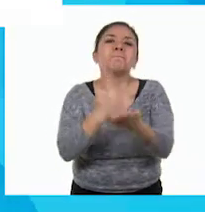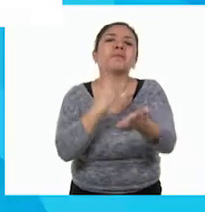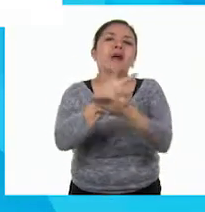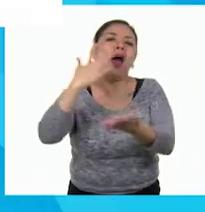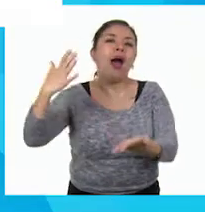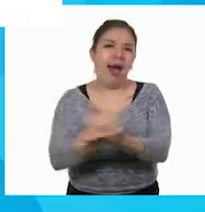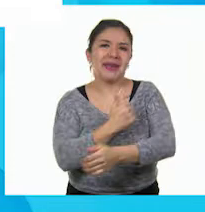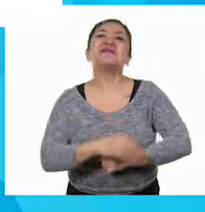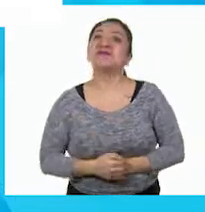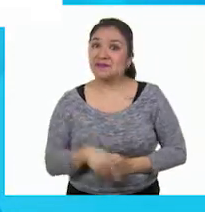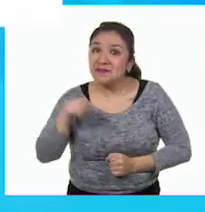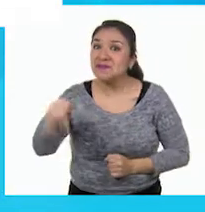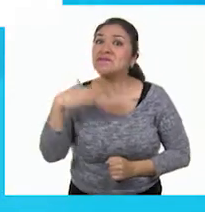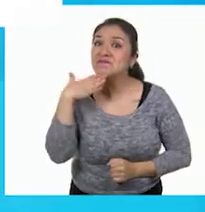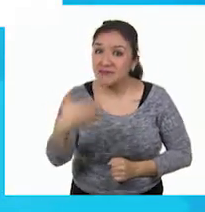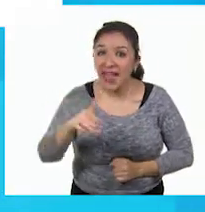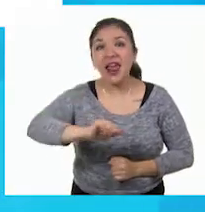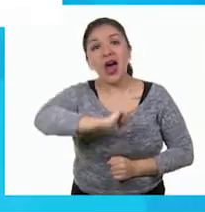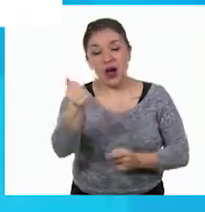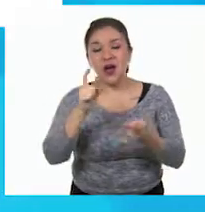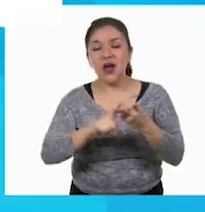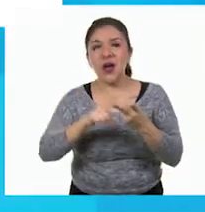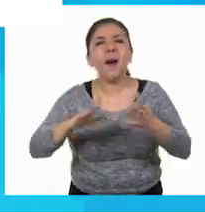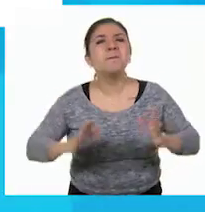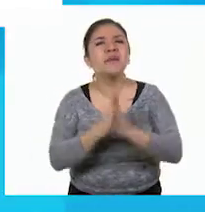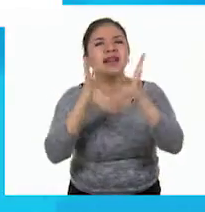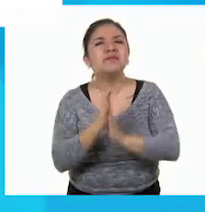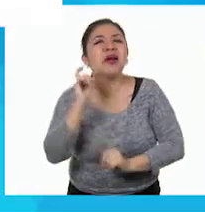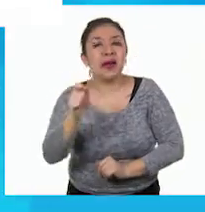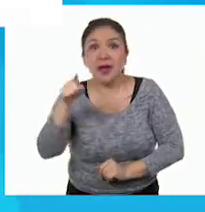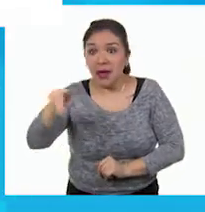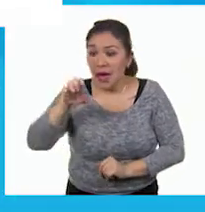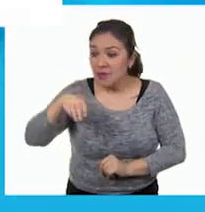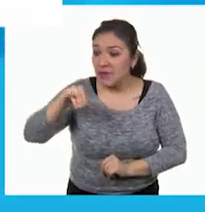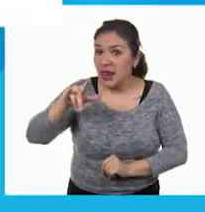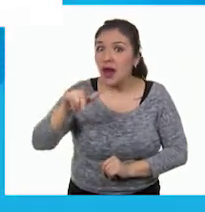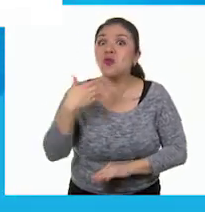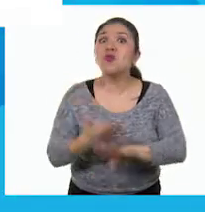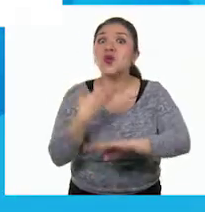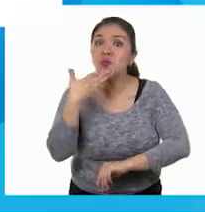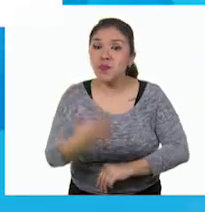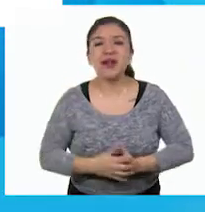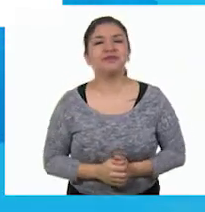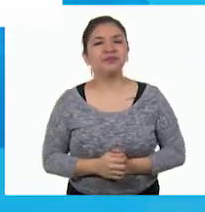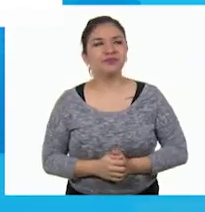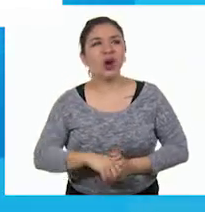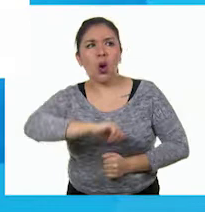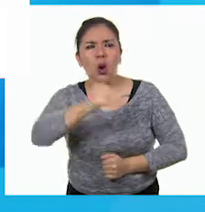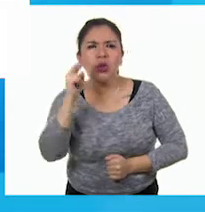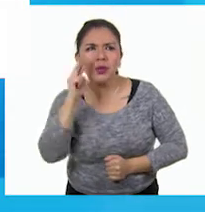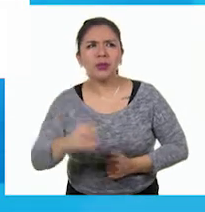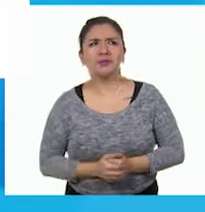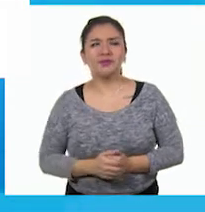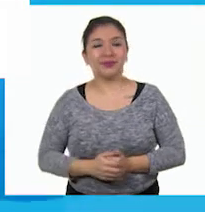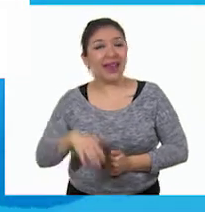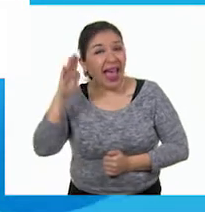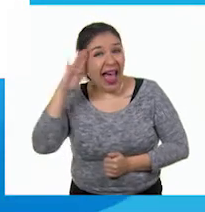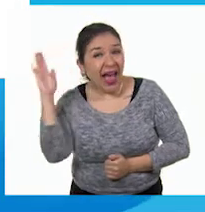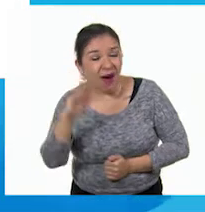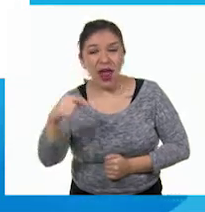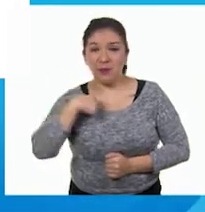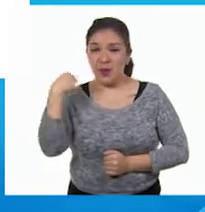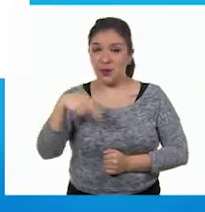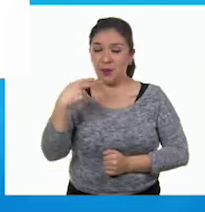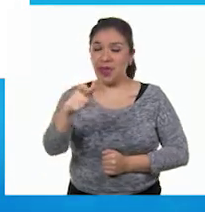a ver la otra participación. Muy bien, Emiliano, por eso. Bien, ¿quién nos dice? Mariana. Hola, soy